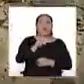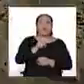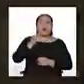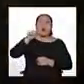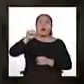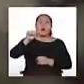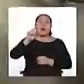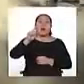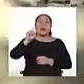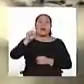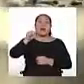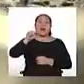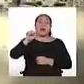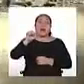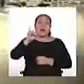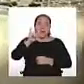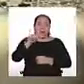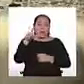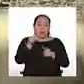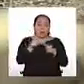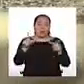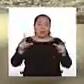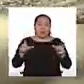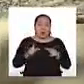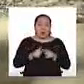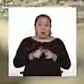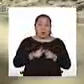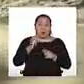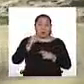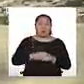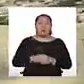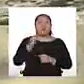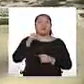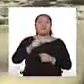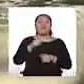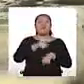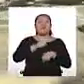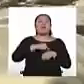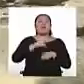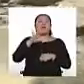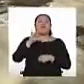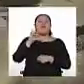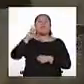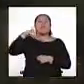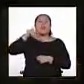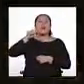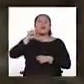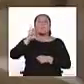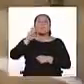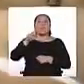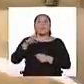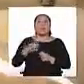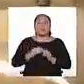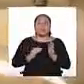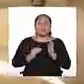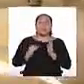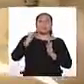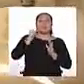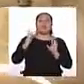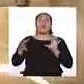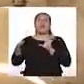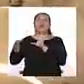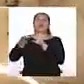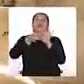Garagay, centro ceremonial que pertenece al periodo formativo y que alcanzó su apogeo con la cultura chaví.